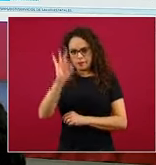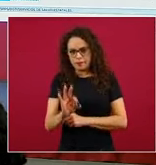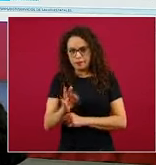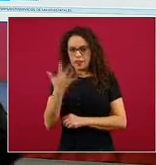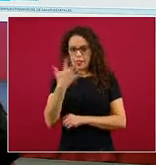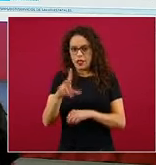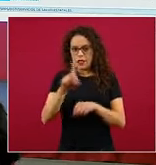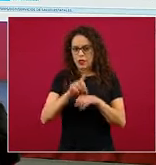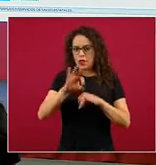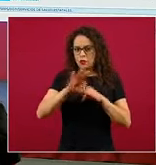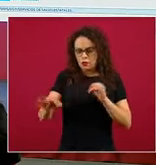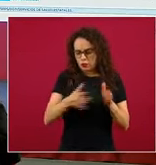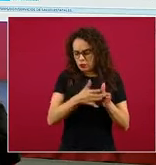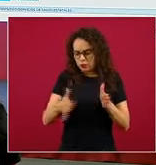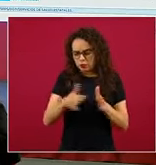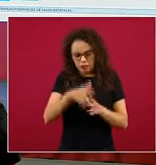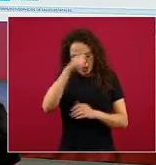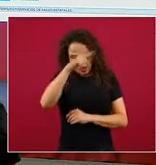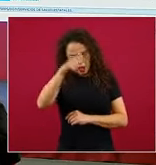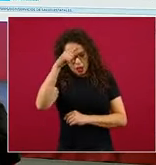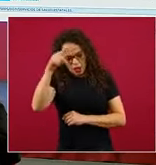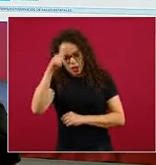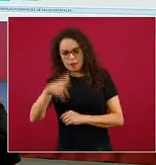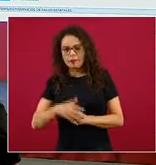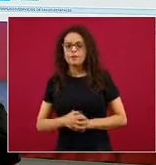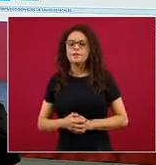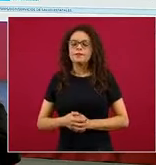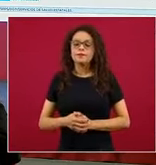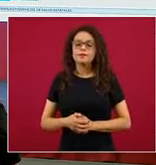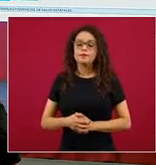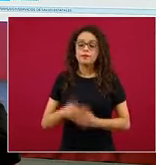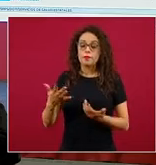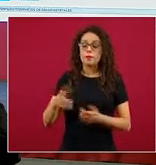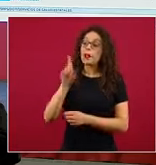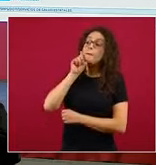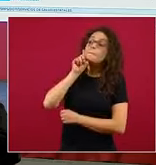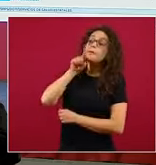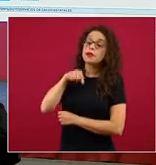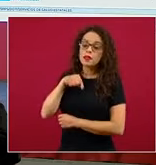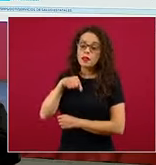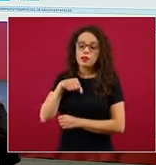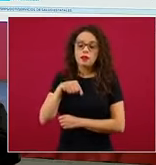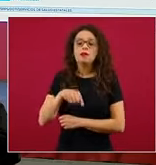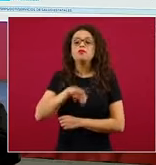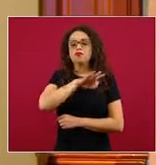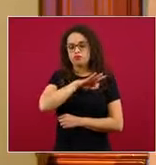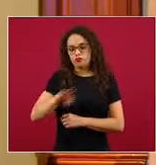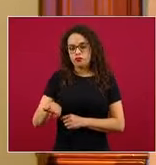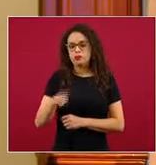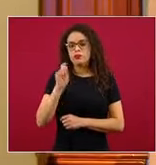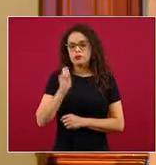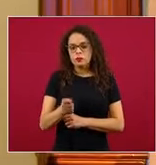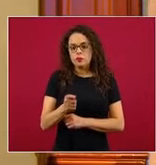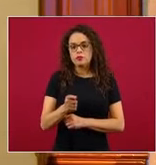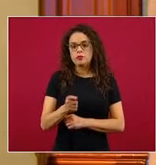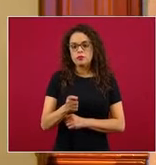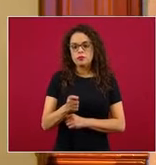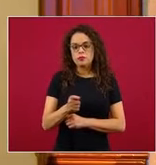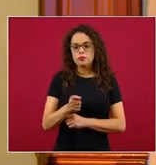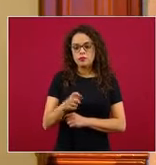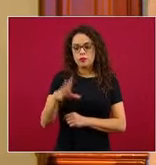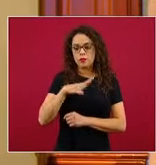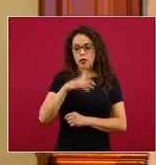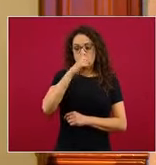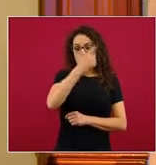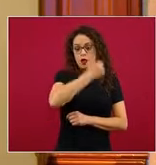días aproximadamente. Y siempre comentamos, el día de mañana de seguro se presentarán los comportamientos de